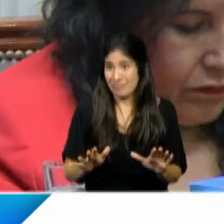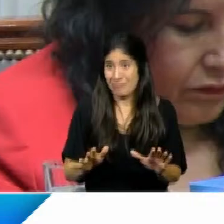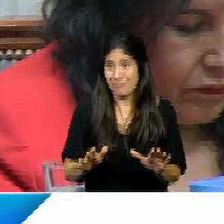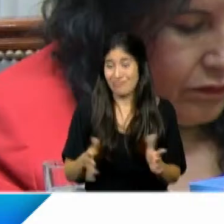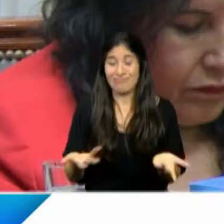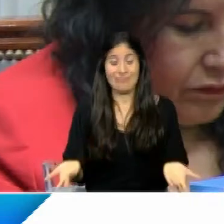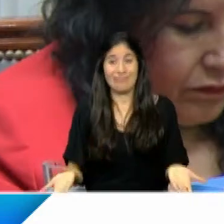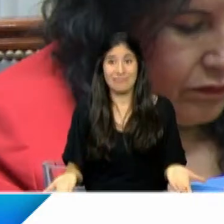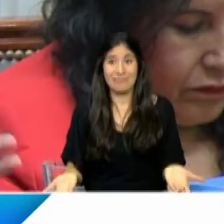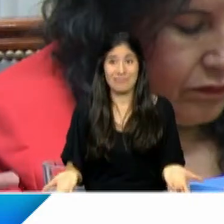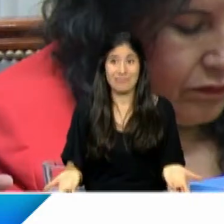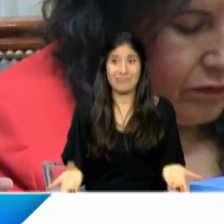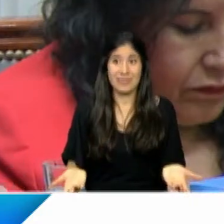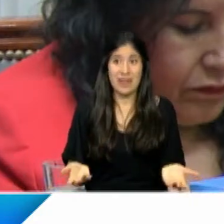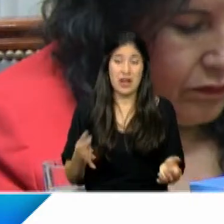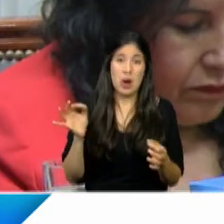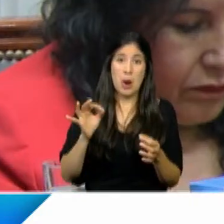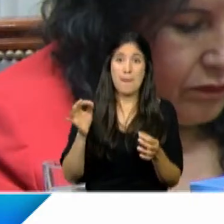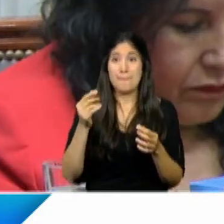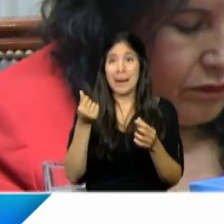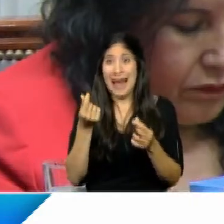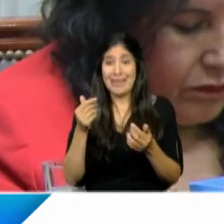rutas, o lavar dinero.